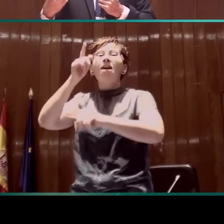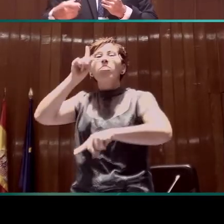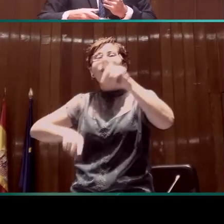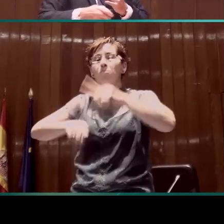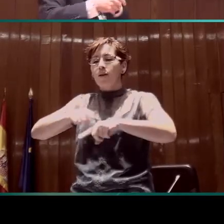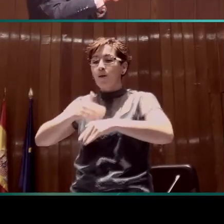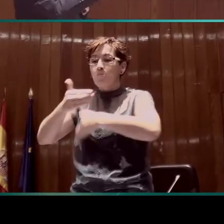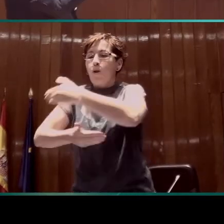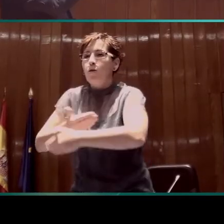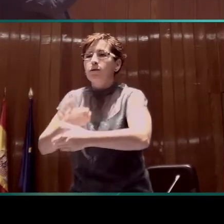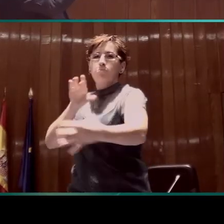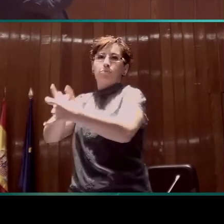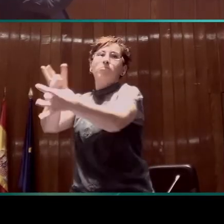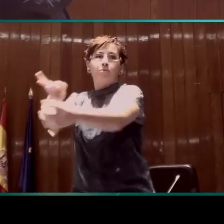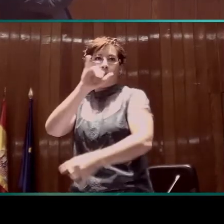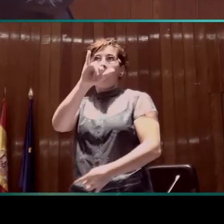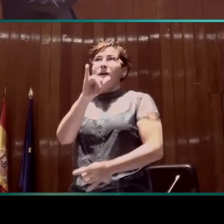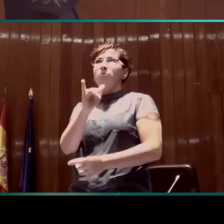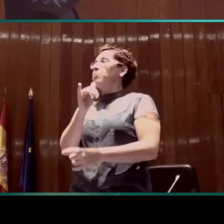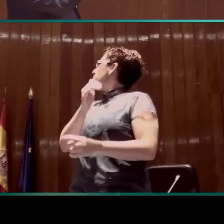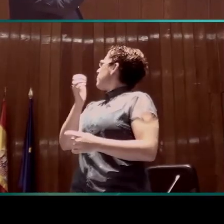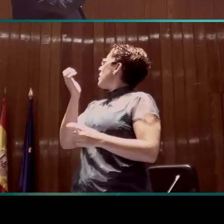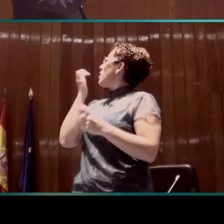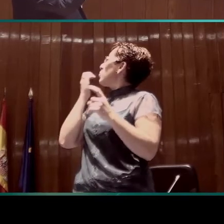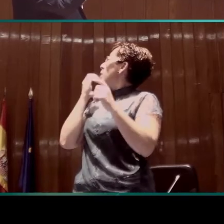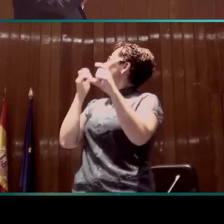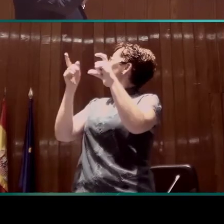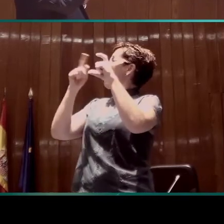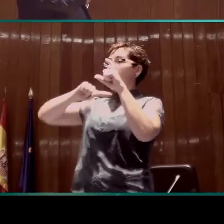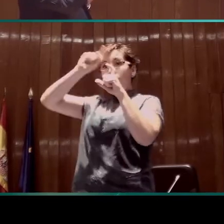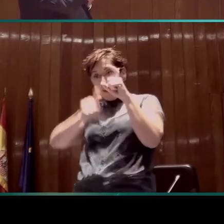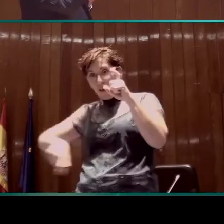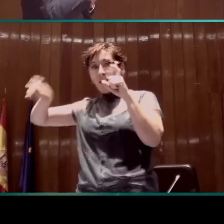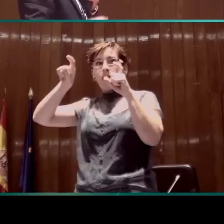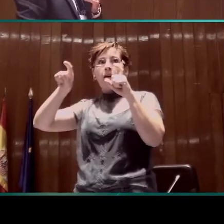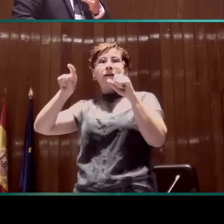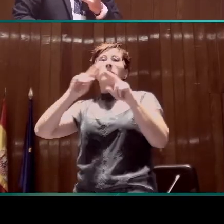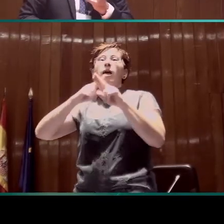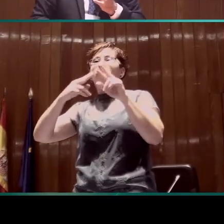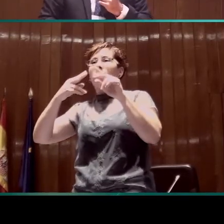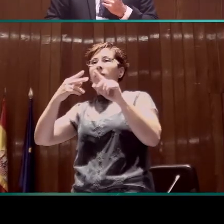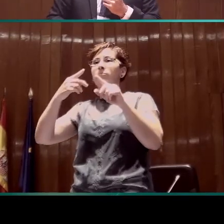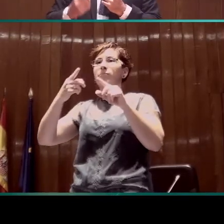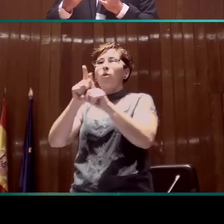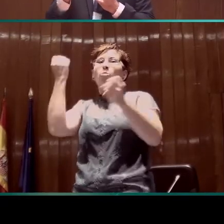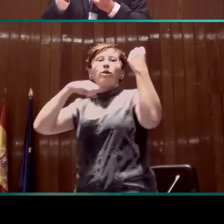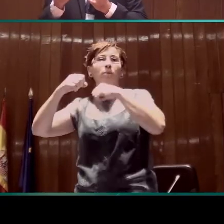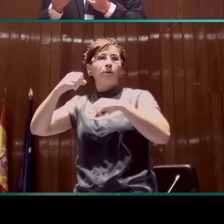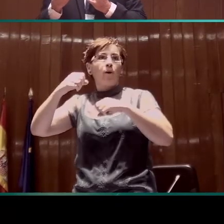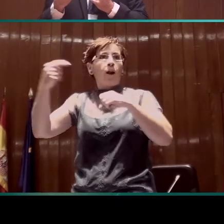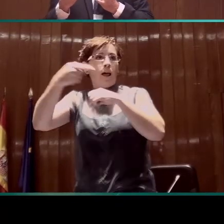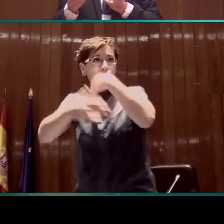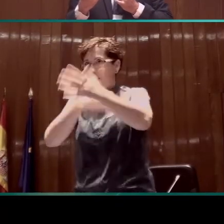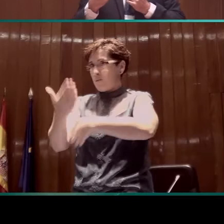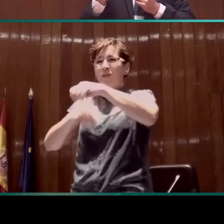procesos, ¿vale? Por ejemplo, aquí tenemos una negativa a los 250 milisegundos, otra a los 400 milisegundos. Y entonces, lo que